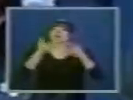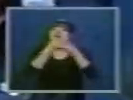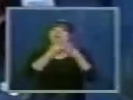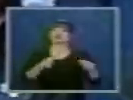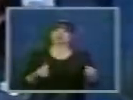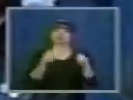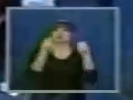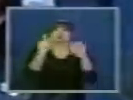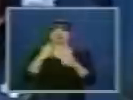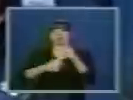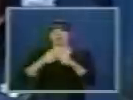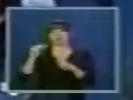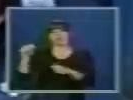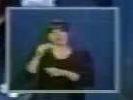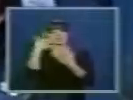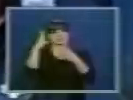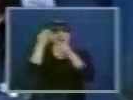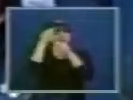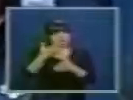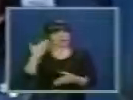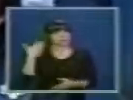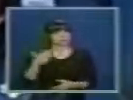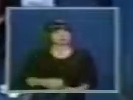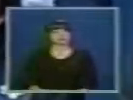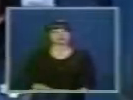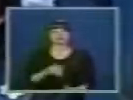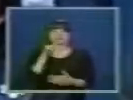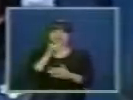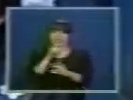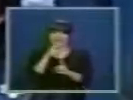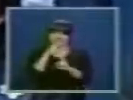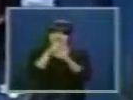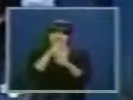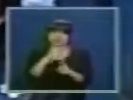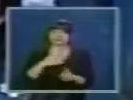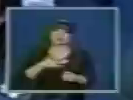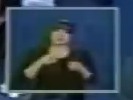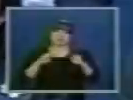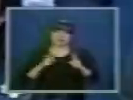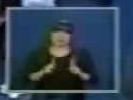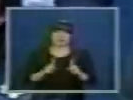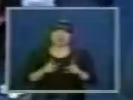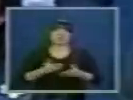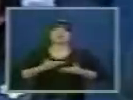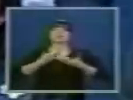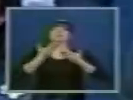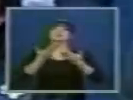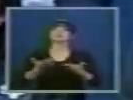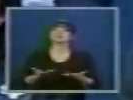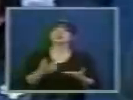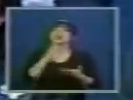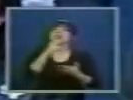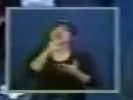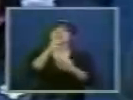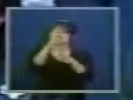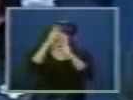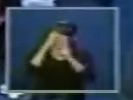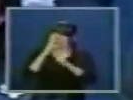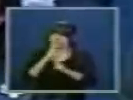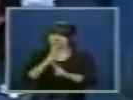de los problemas indicados. En este sentido, me permito extender una